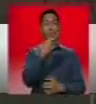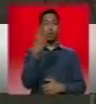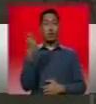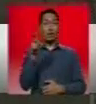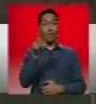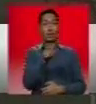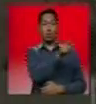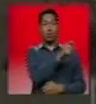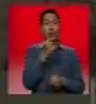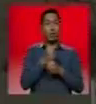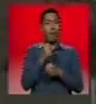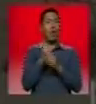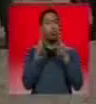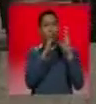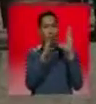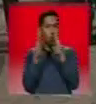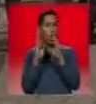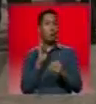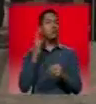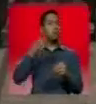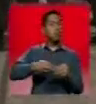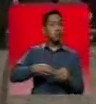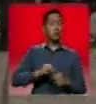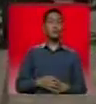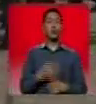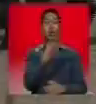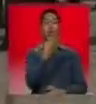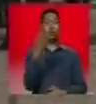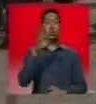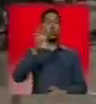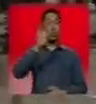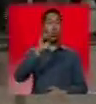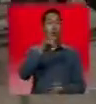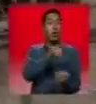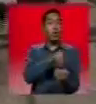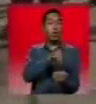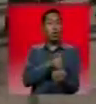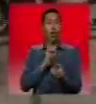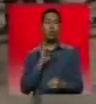de 150 profesionales de salud trabajarán en el moderno Hospital